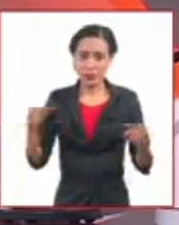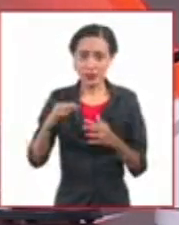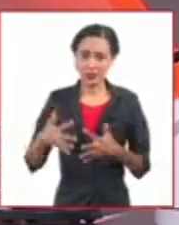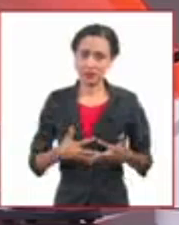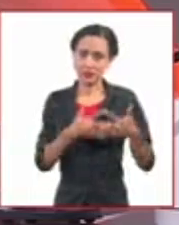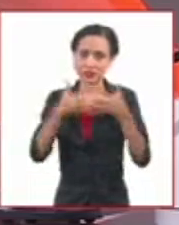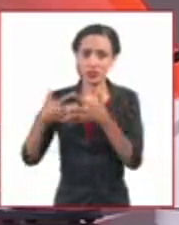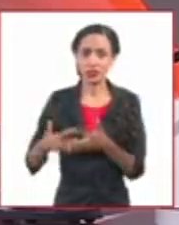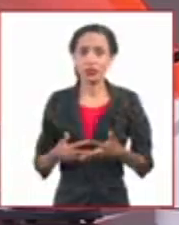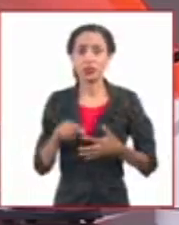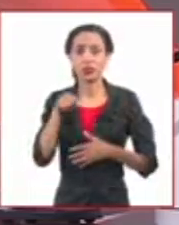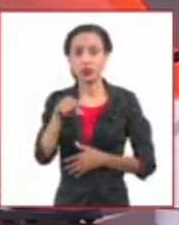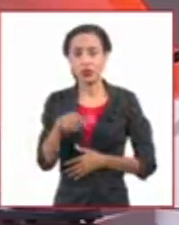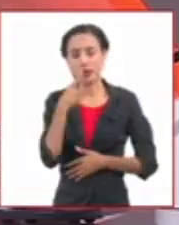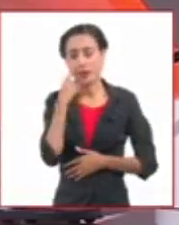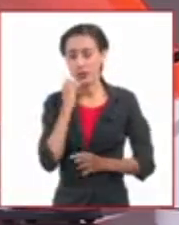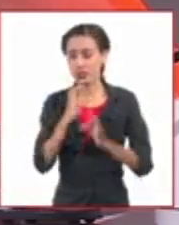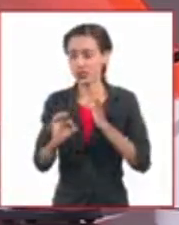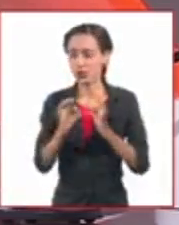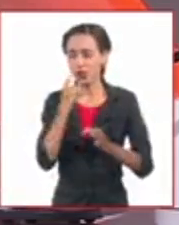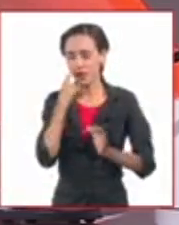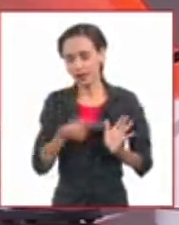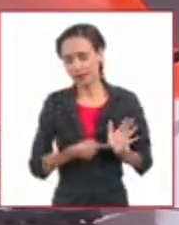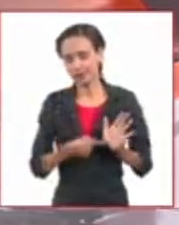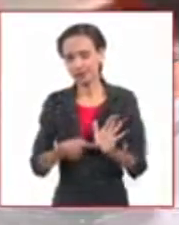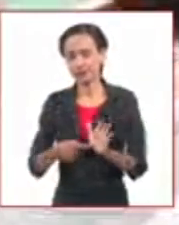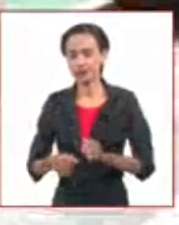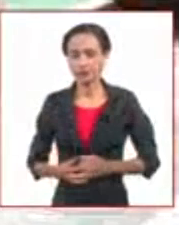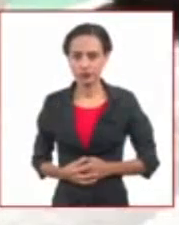reforzada de seguridad como lo muestra en esta imagen